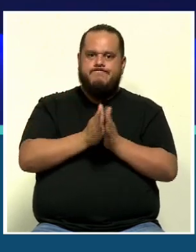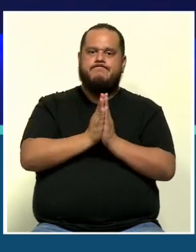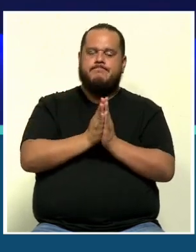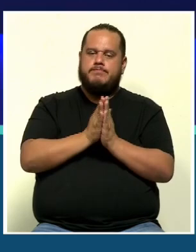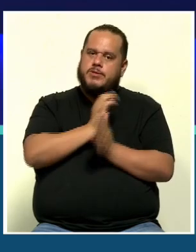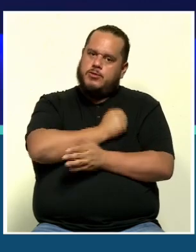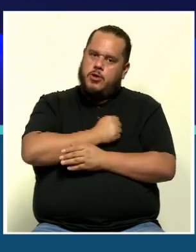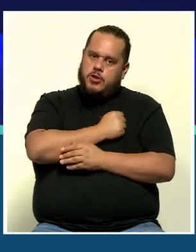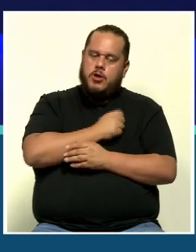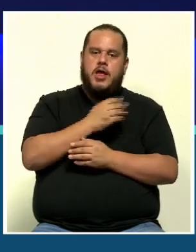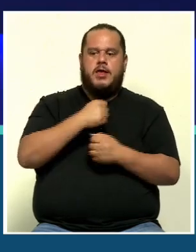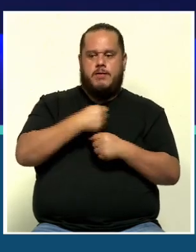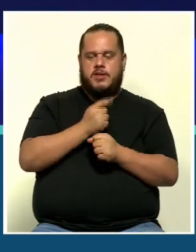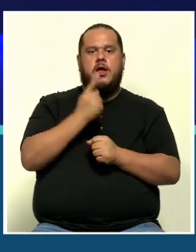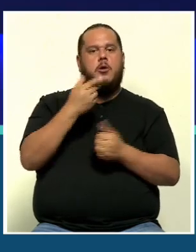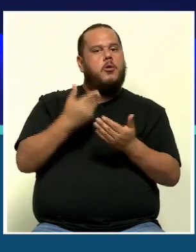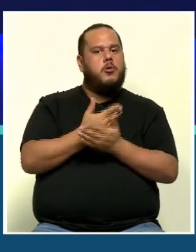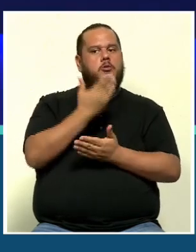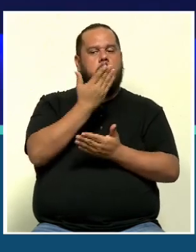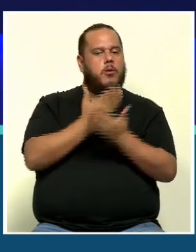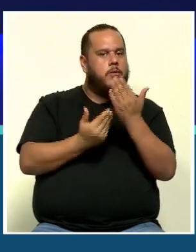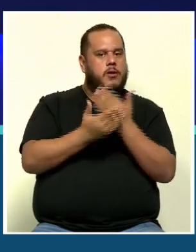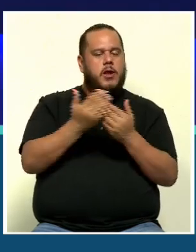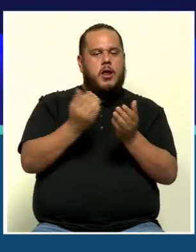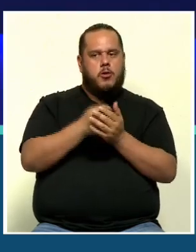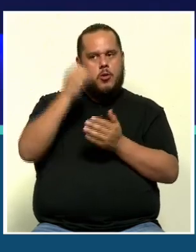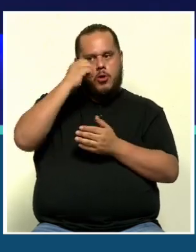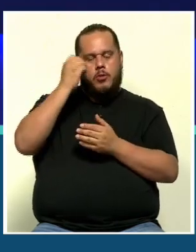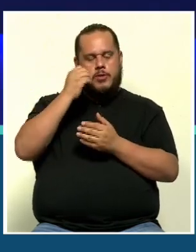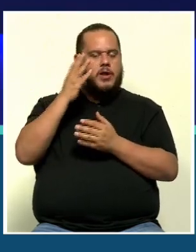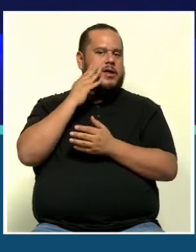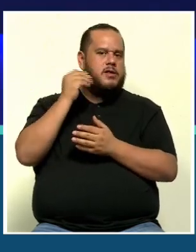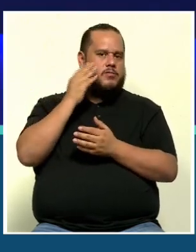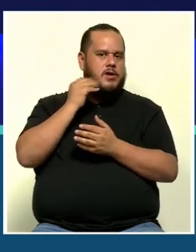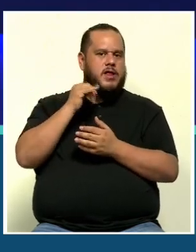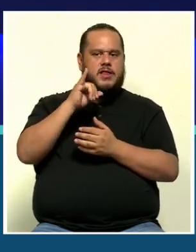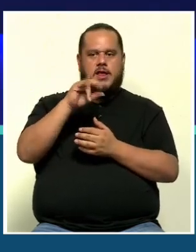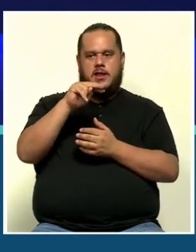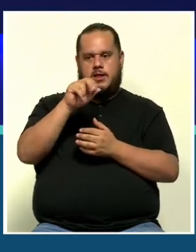crear un nuevo manual con el criterio experto de personas del INAM.